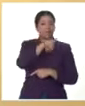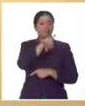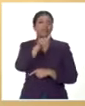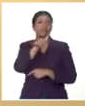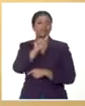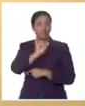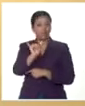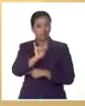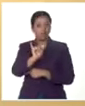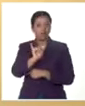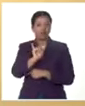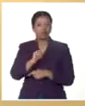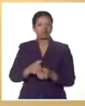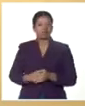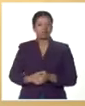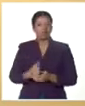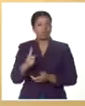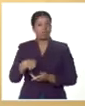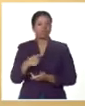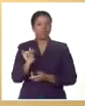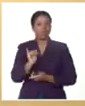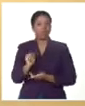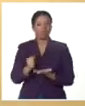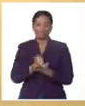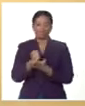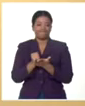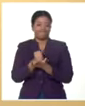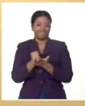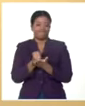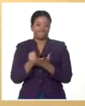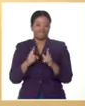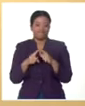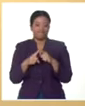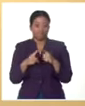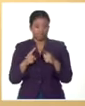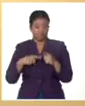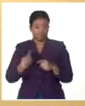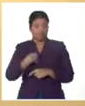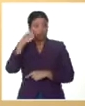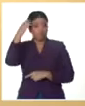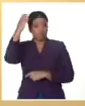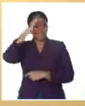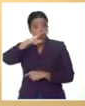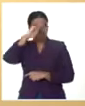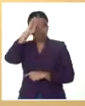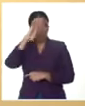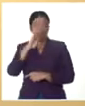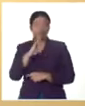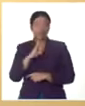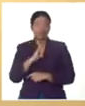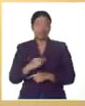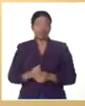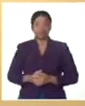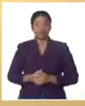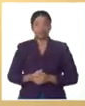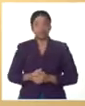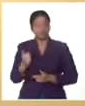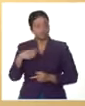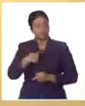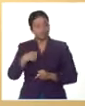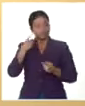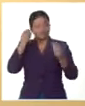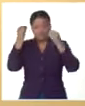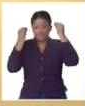mencionar también como una gran insatisfacción que tiene el gobierno de Cuba y como un objeto de preocupación